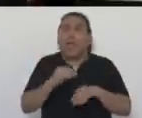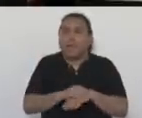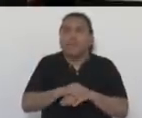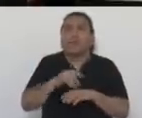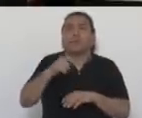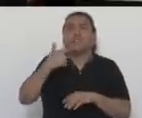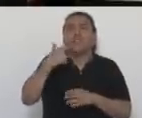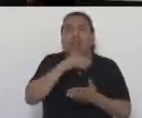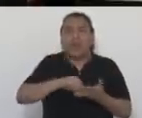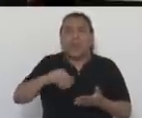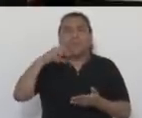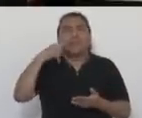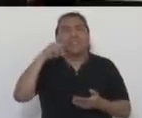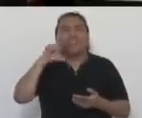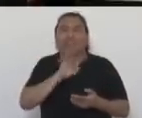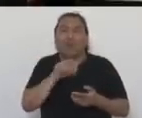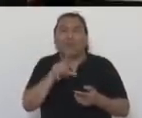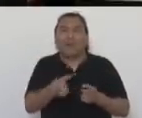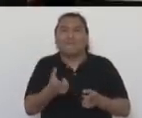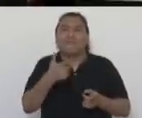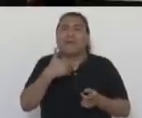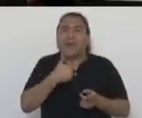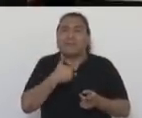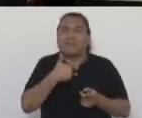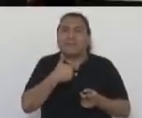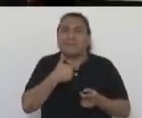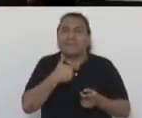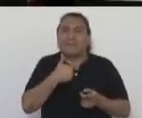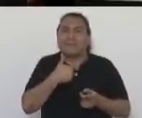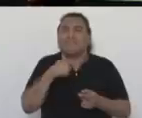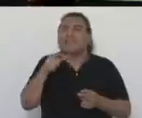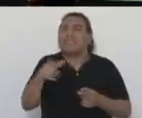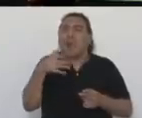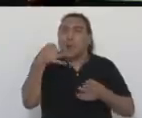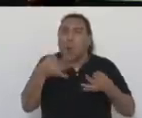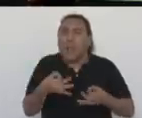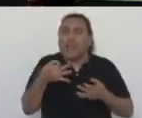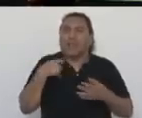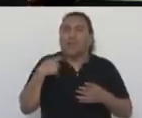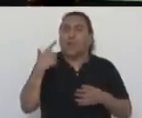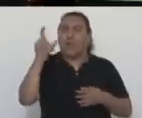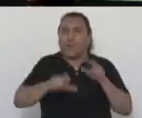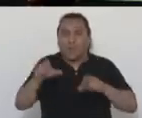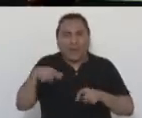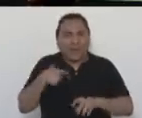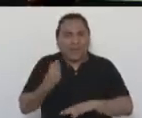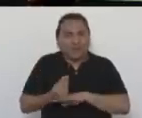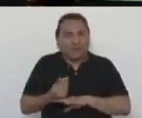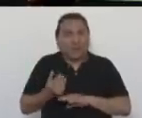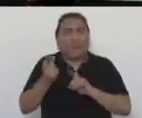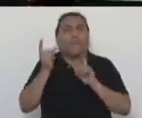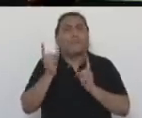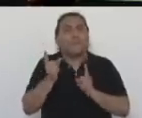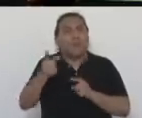Miguel Pichetto han exhibido, para mí, mejor que nadie esa cualidad humana en esta función. Y han sido mis